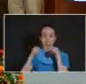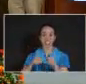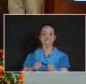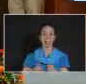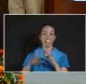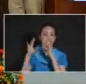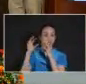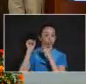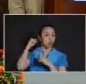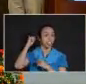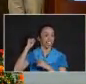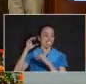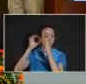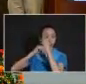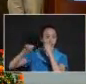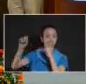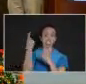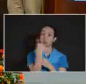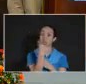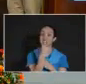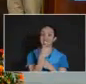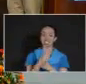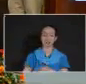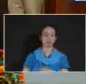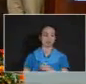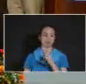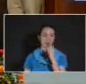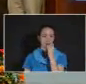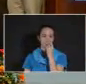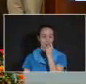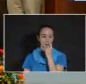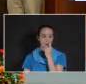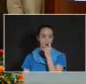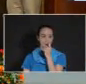Y mire qué pacto el que nos da el Señor a nosotros.